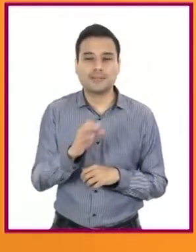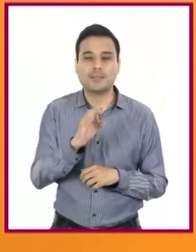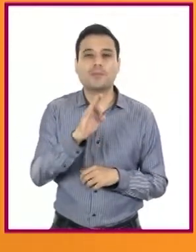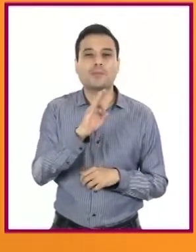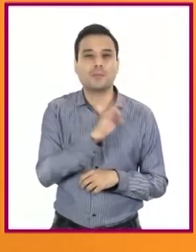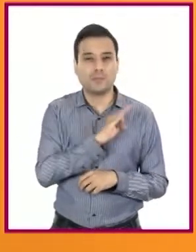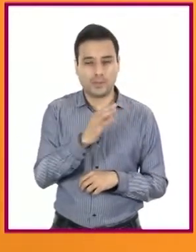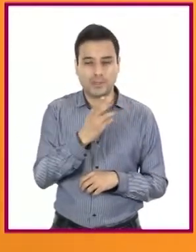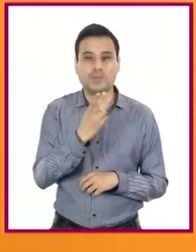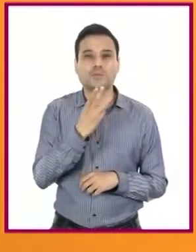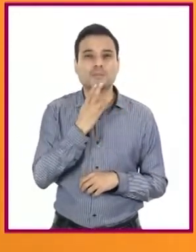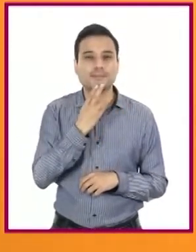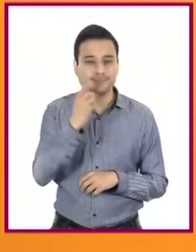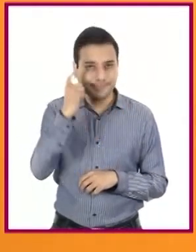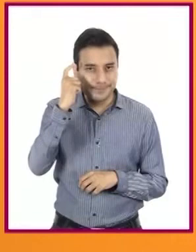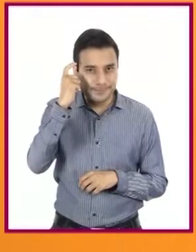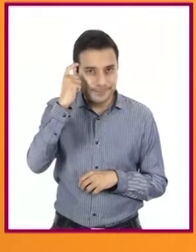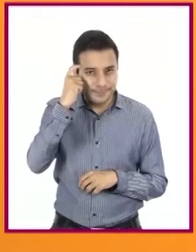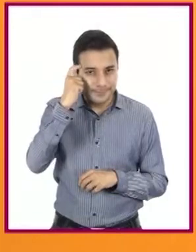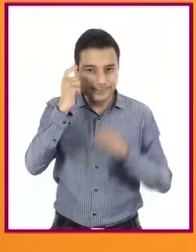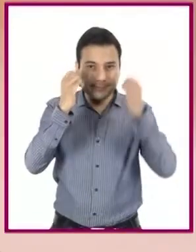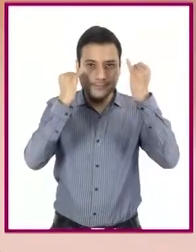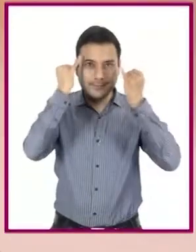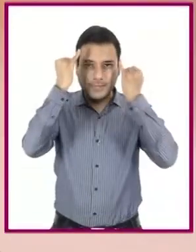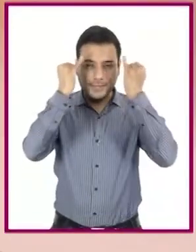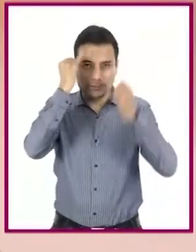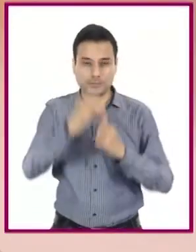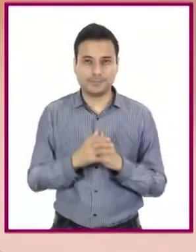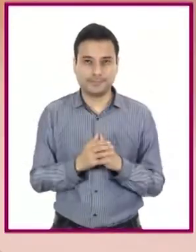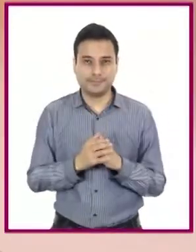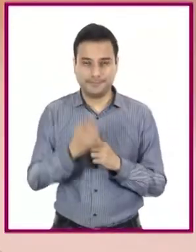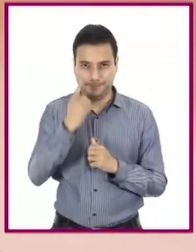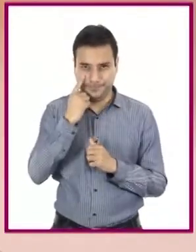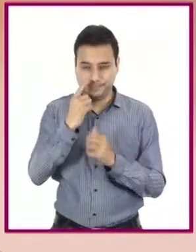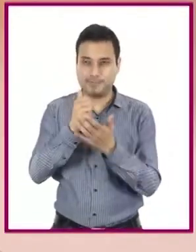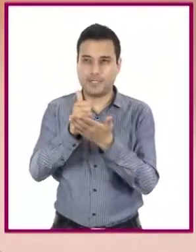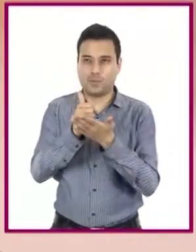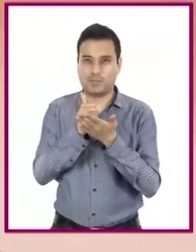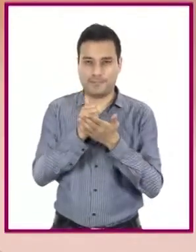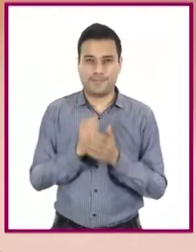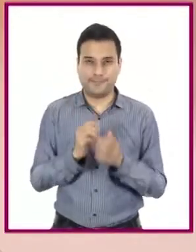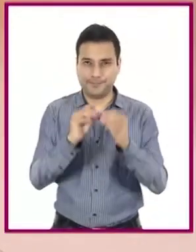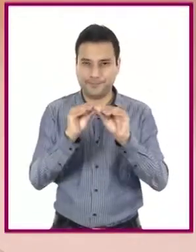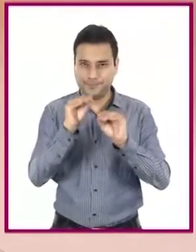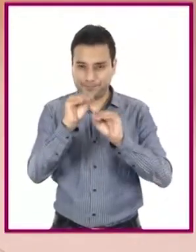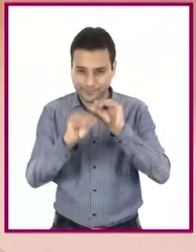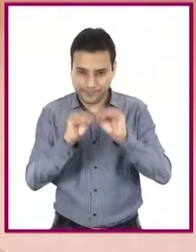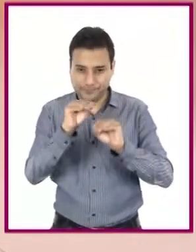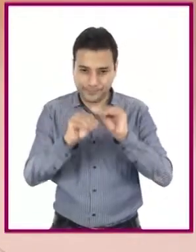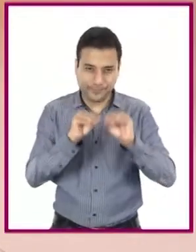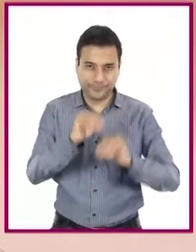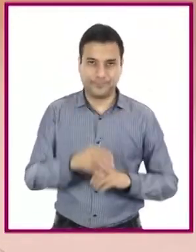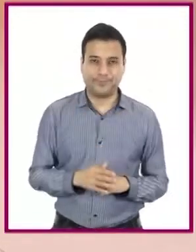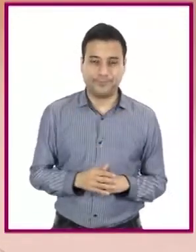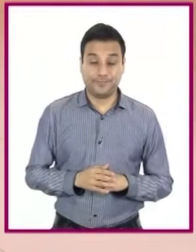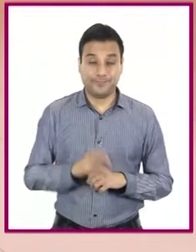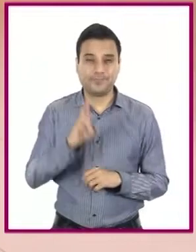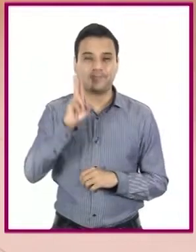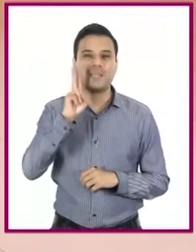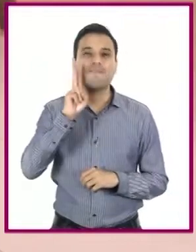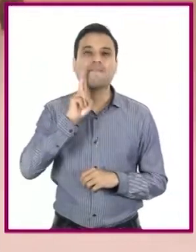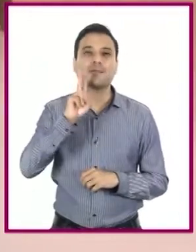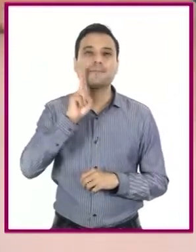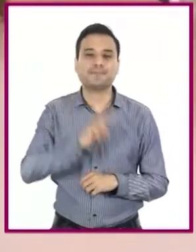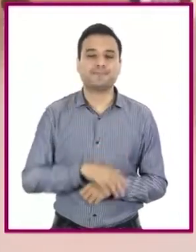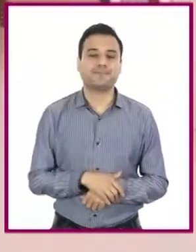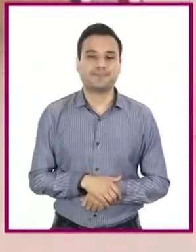de nuestra imaginación. Ya verás. Ayúdame a colocar algunos materiales que hay por ahí en la mesa. A ver. Vamos.